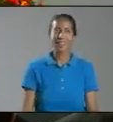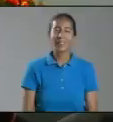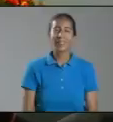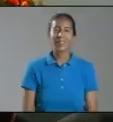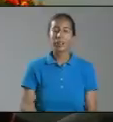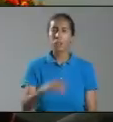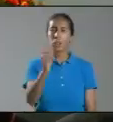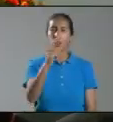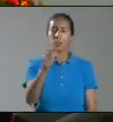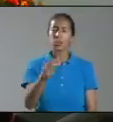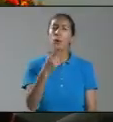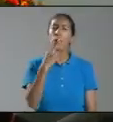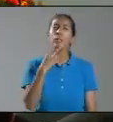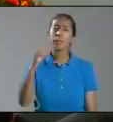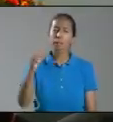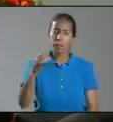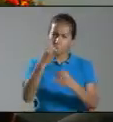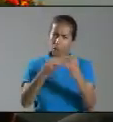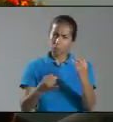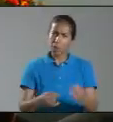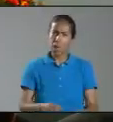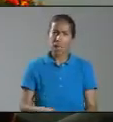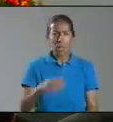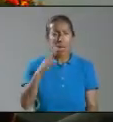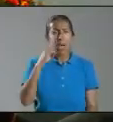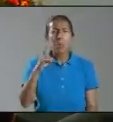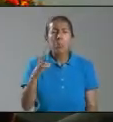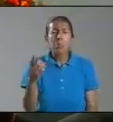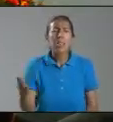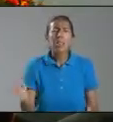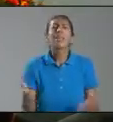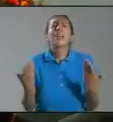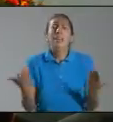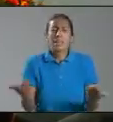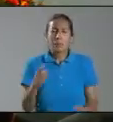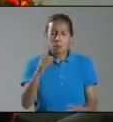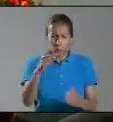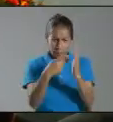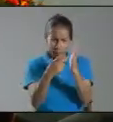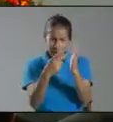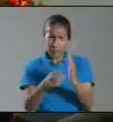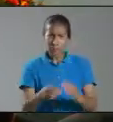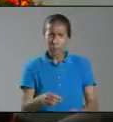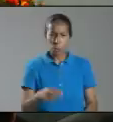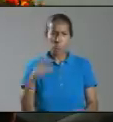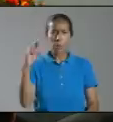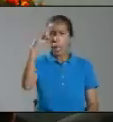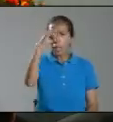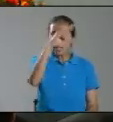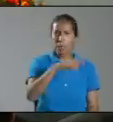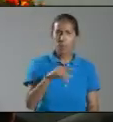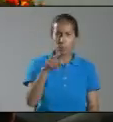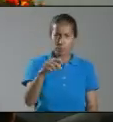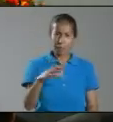Y todos los hermanos al final: hermano, mire qué pasó con ese versículo tan raro que usted tenía.